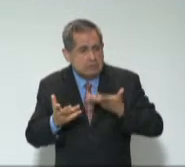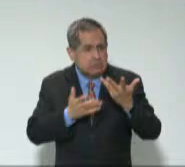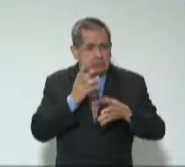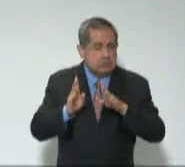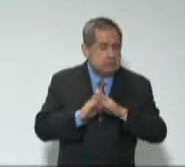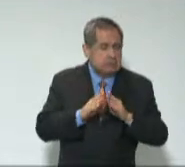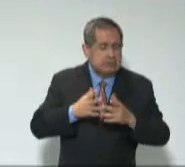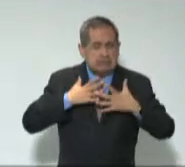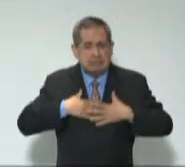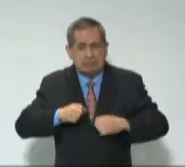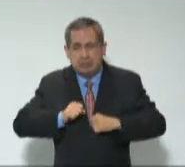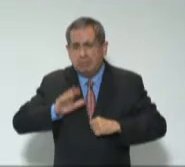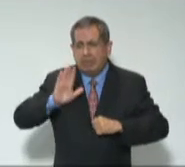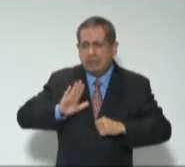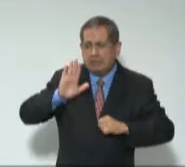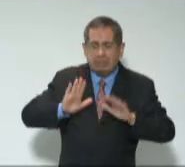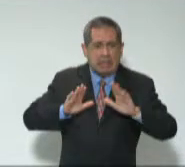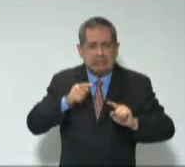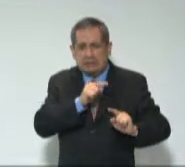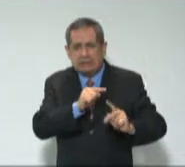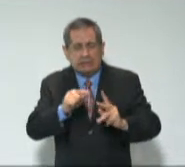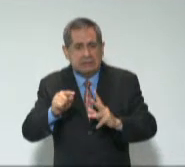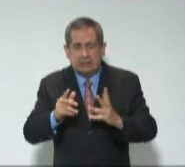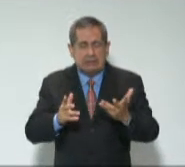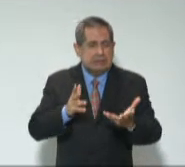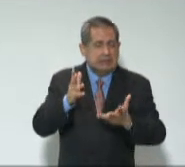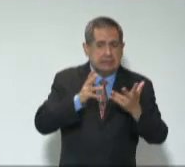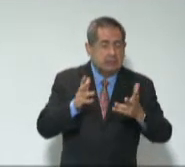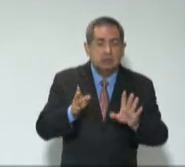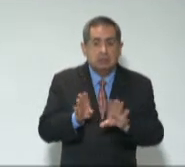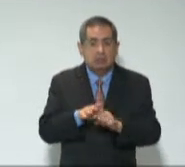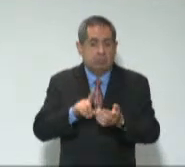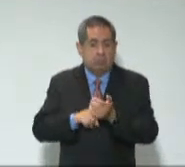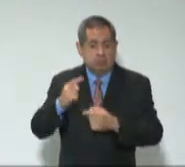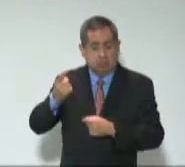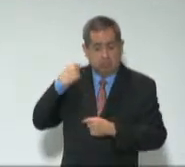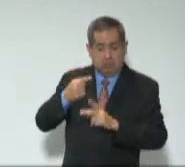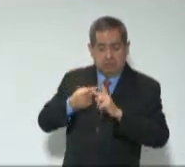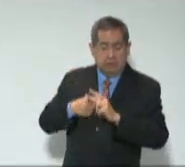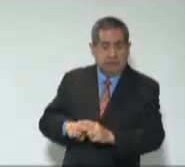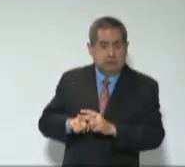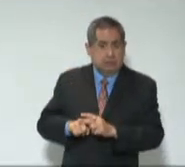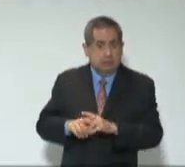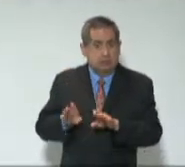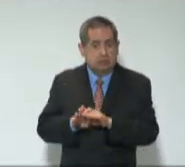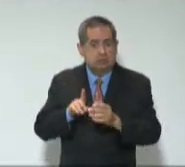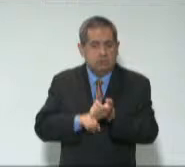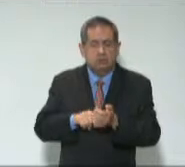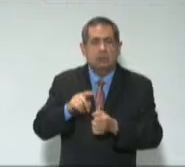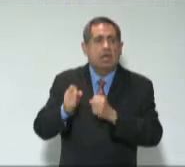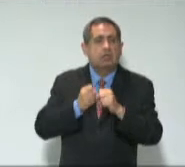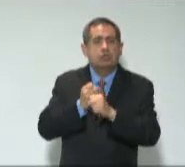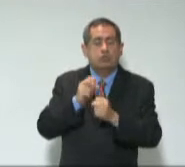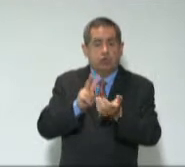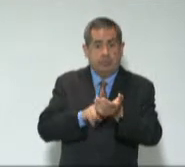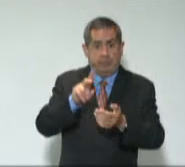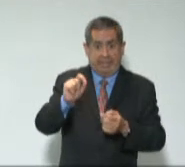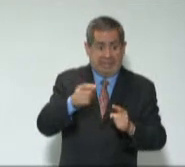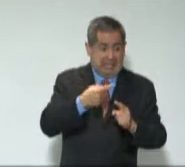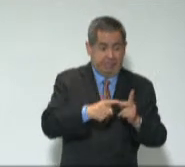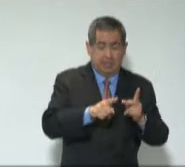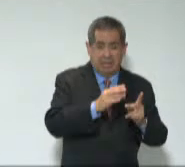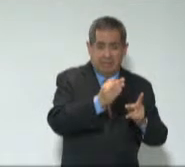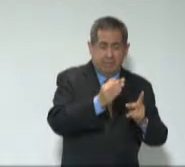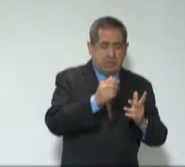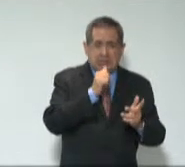interpretaciones de lo que puede estar ocurriendo en un momento dado a principios de de la pandemia en principios de 2020 no